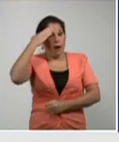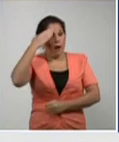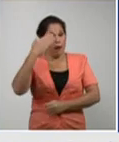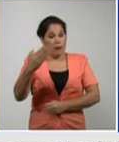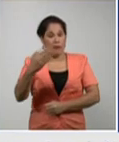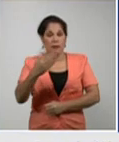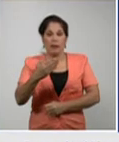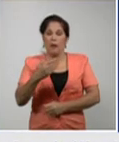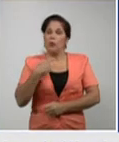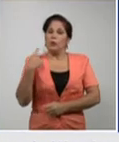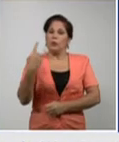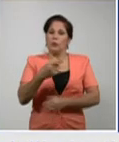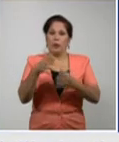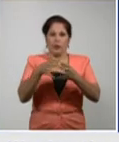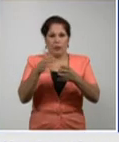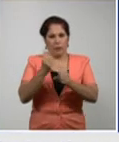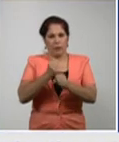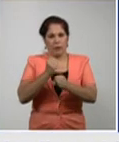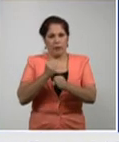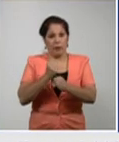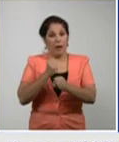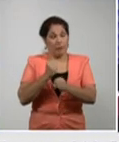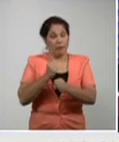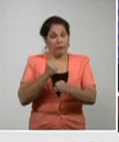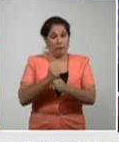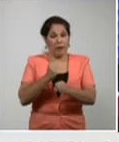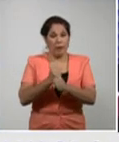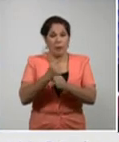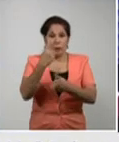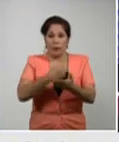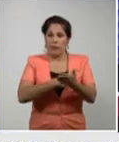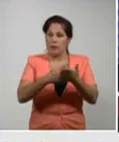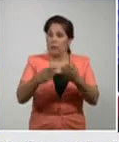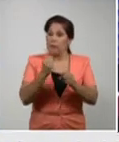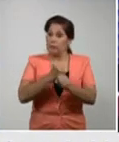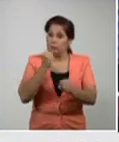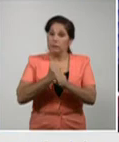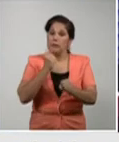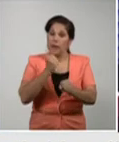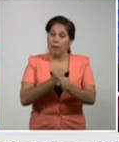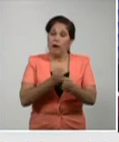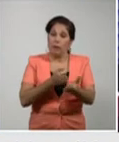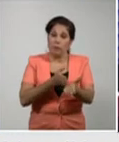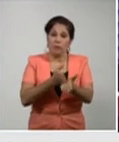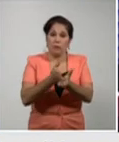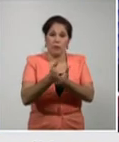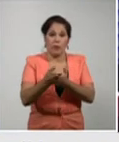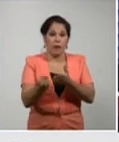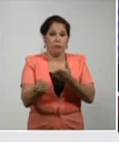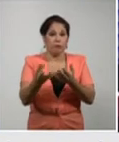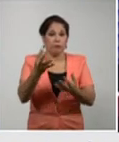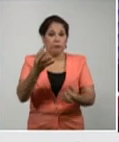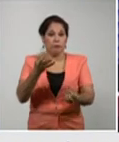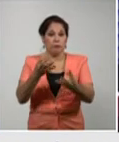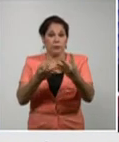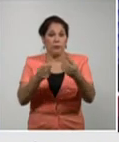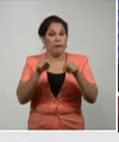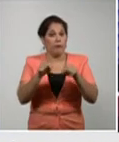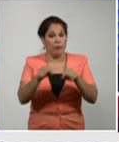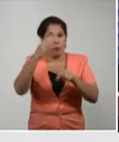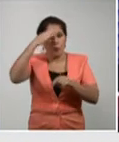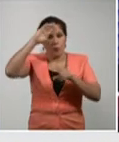nuestro equipo por su labor durante esta semana, una semana que sigue evidenciando el rebrote que experimenta la nación